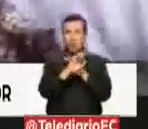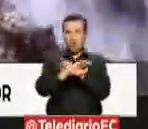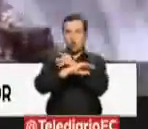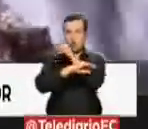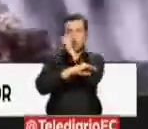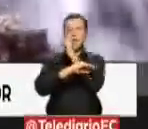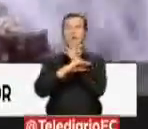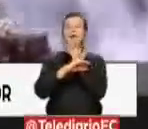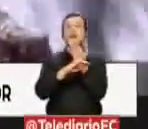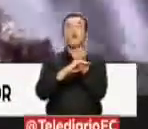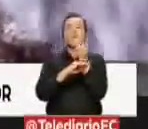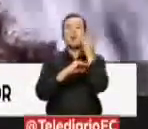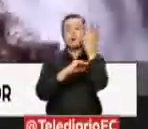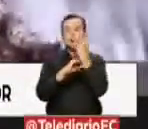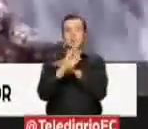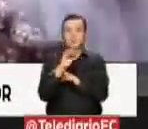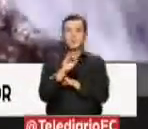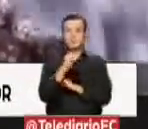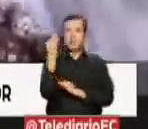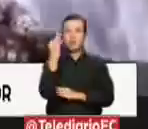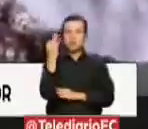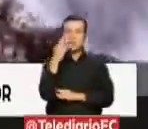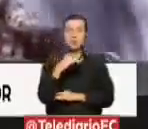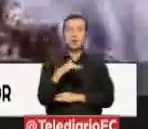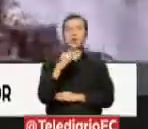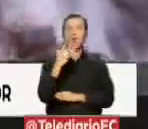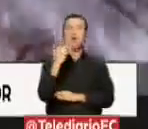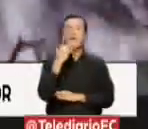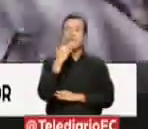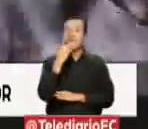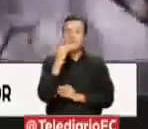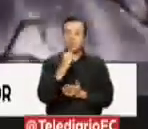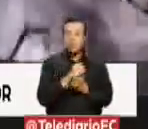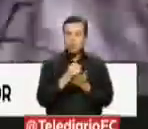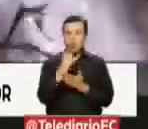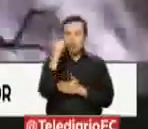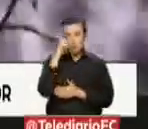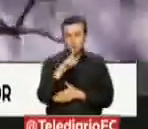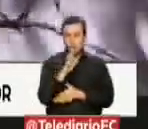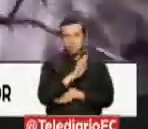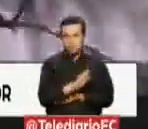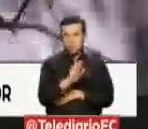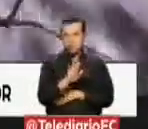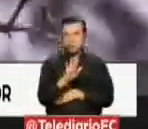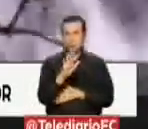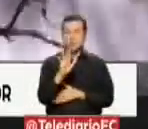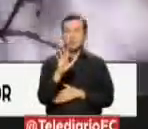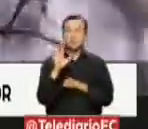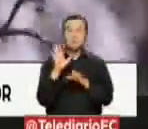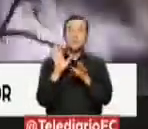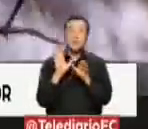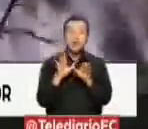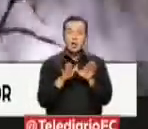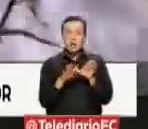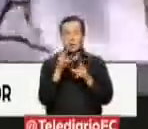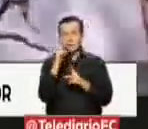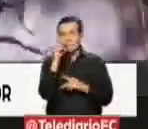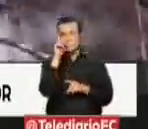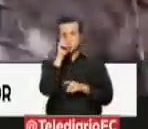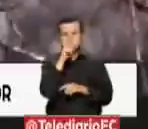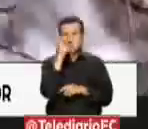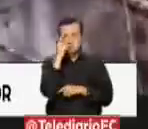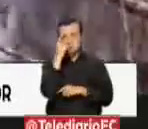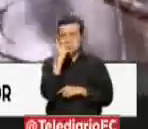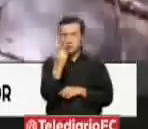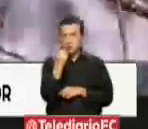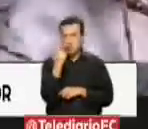del Ecuador, la ave es endémica del Oro y Loja. Esta variedad de ave fue difícil de identificar